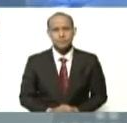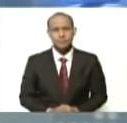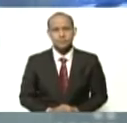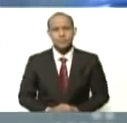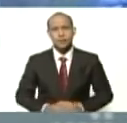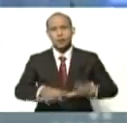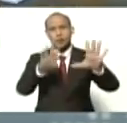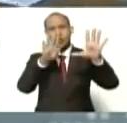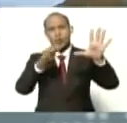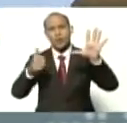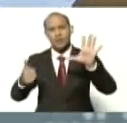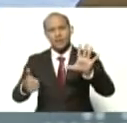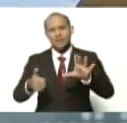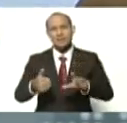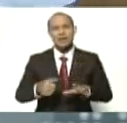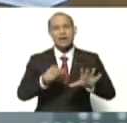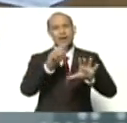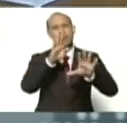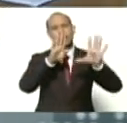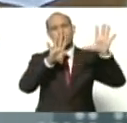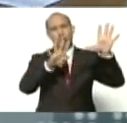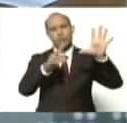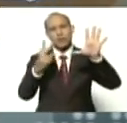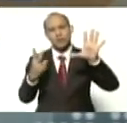96 97%